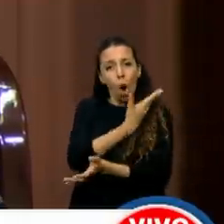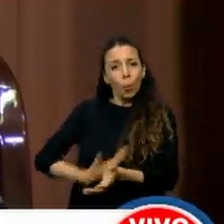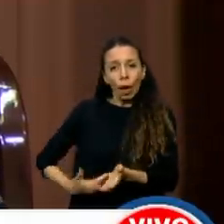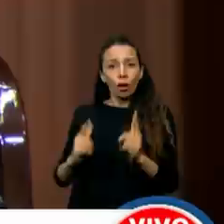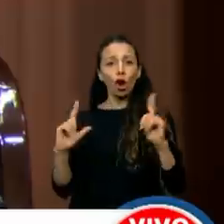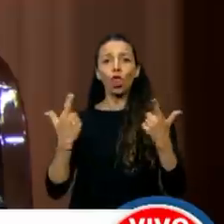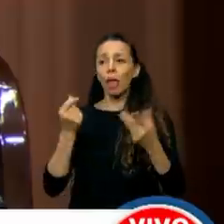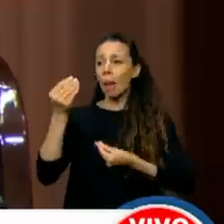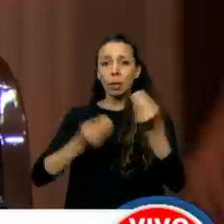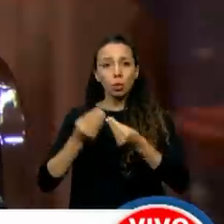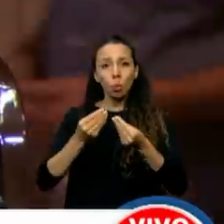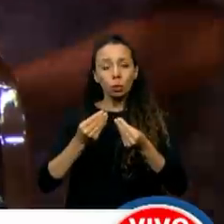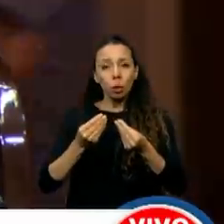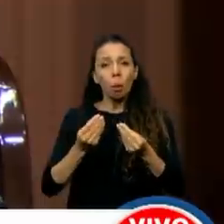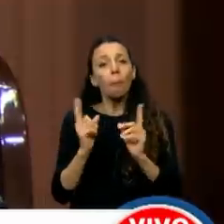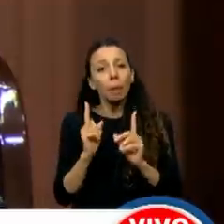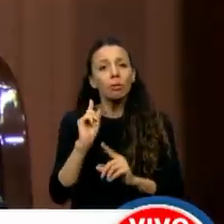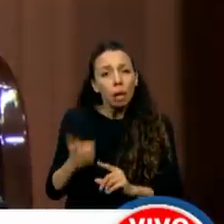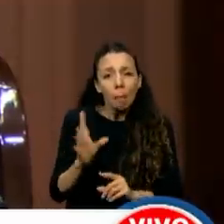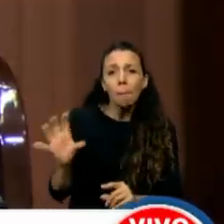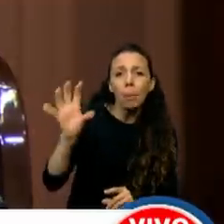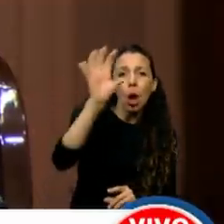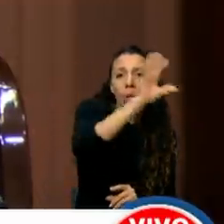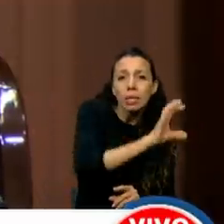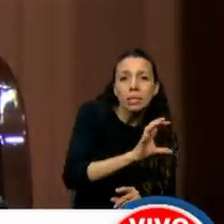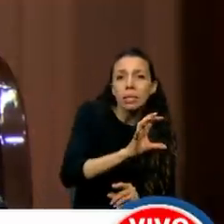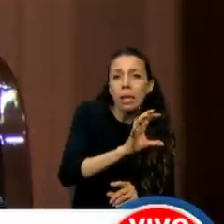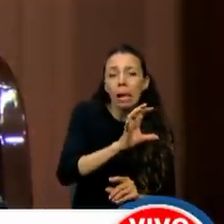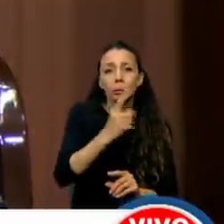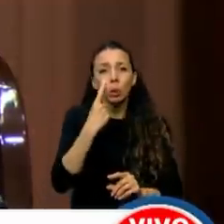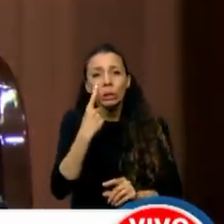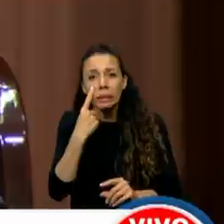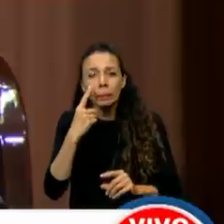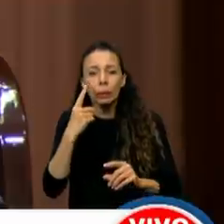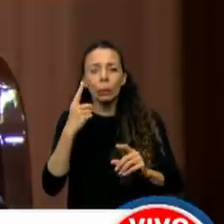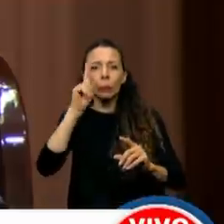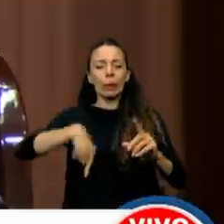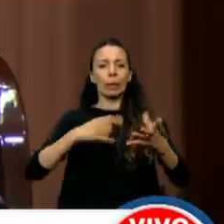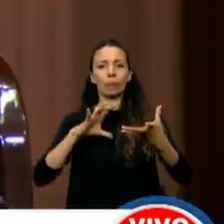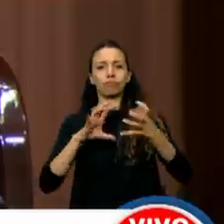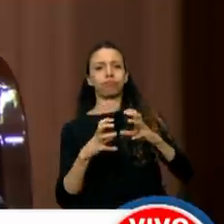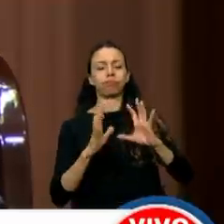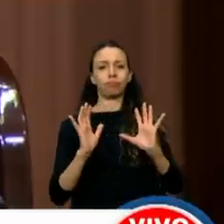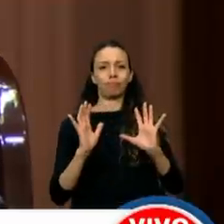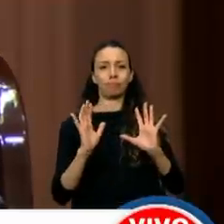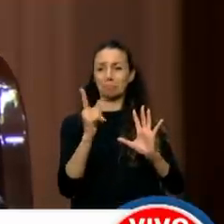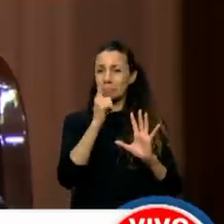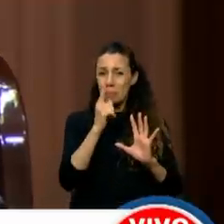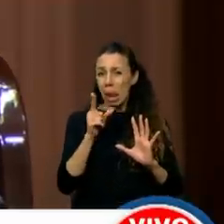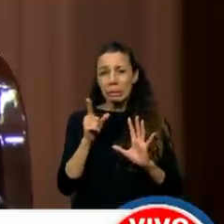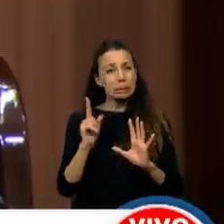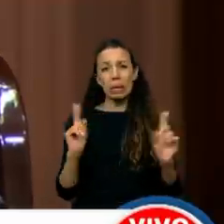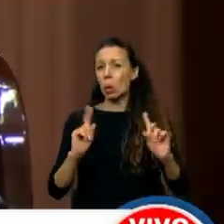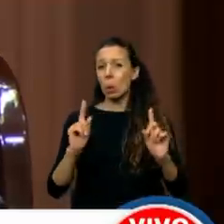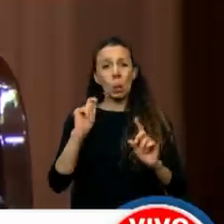ya los municipios de su propio color político con muchas complicaciones y me parece que no lo merecen todos aquellos que